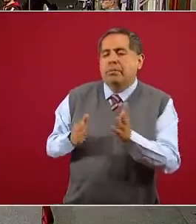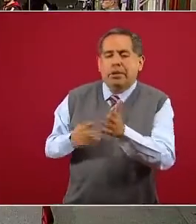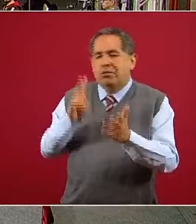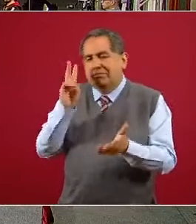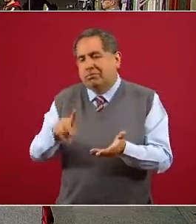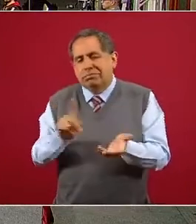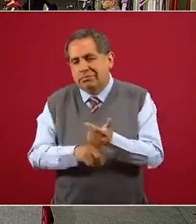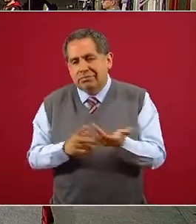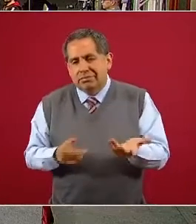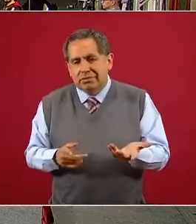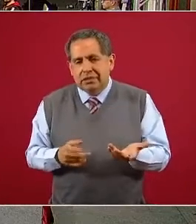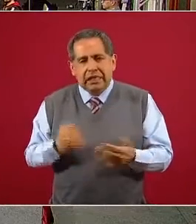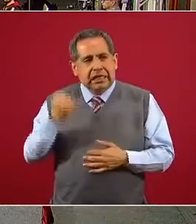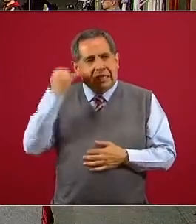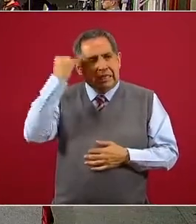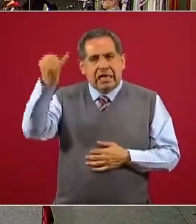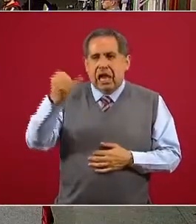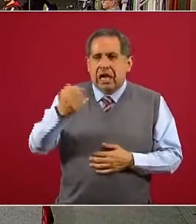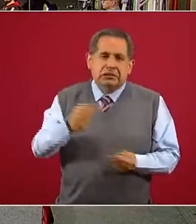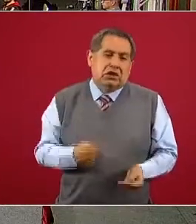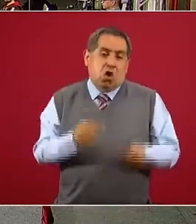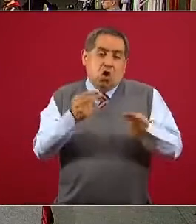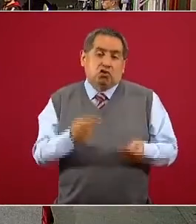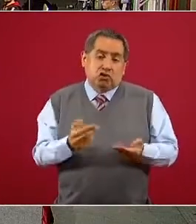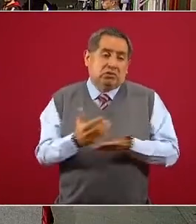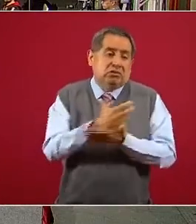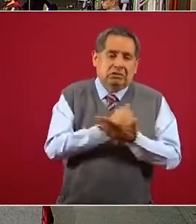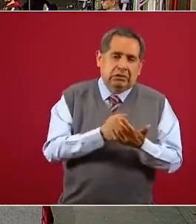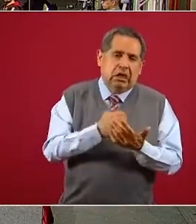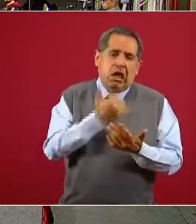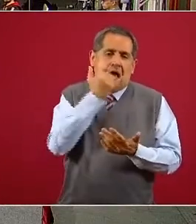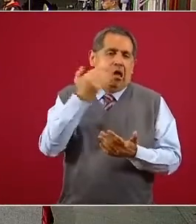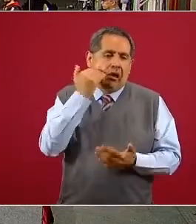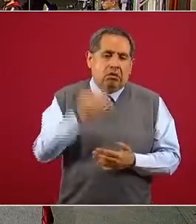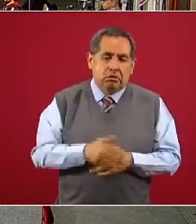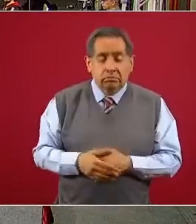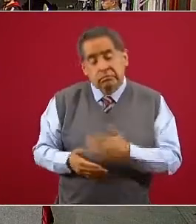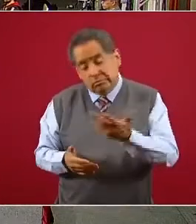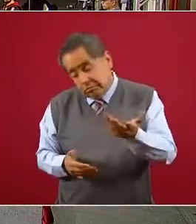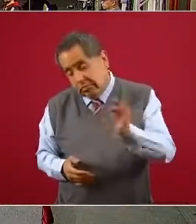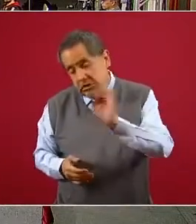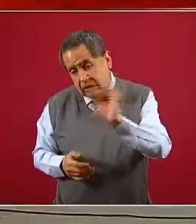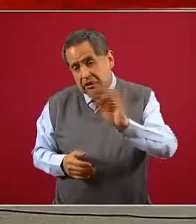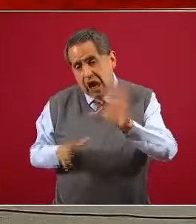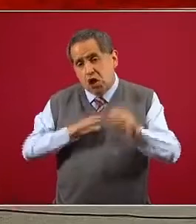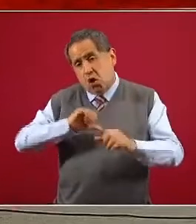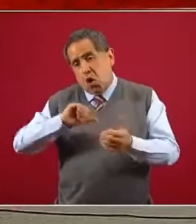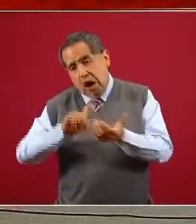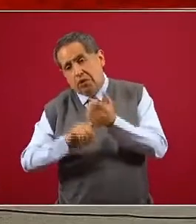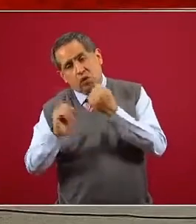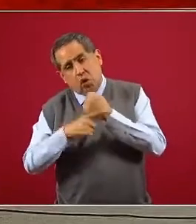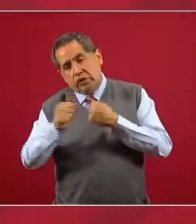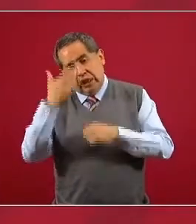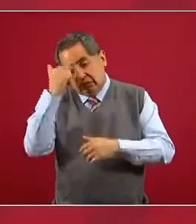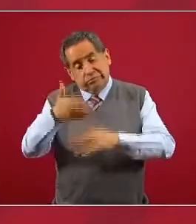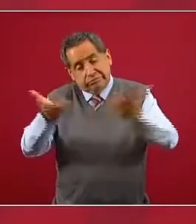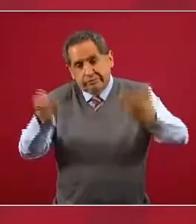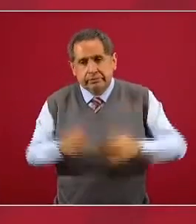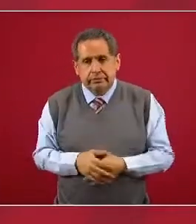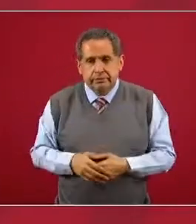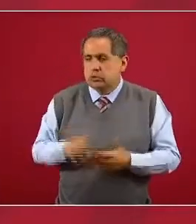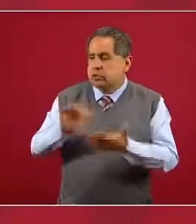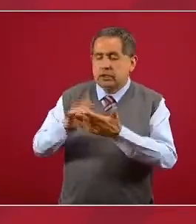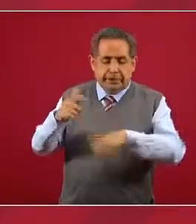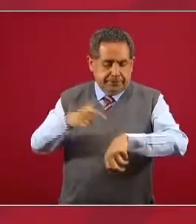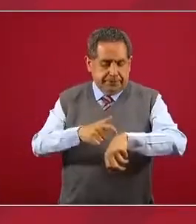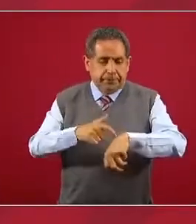lado se está alimentando un negocio que tiene muchas anomalías. Puede haber otras motivaciones. Muchas gracias. Muchas gracias. Son